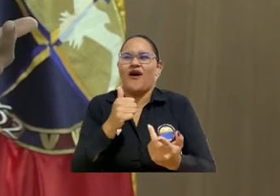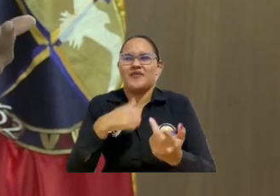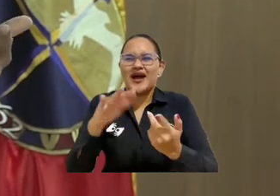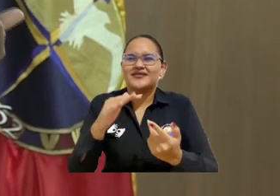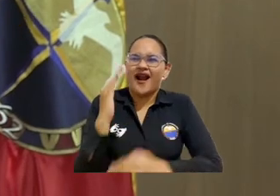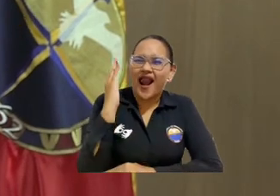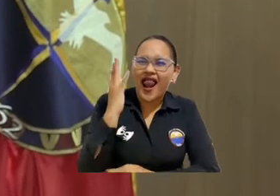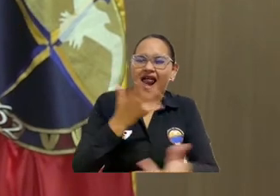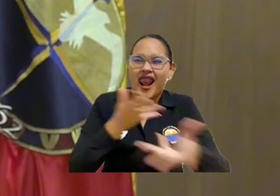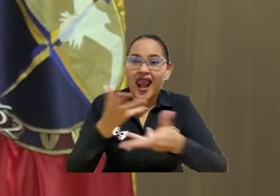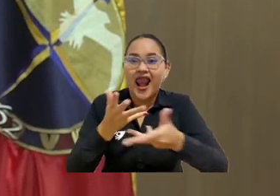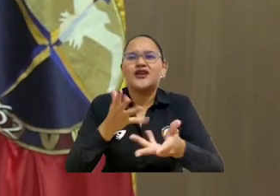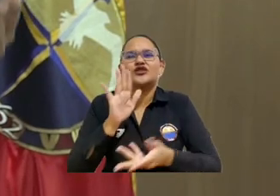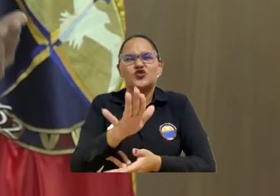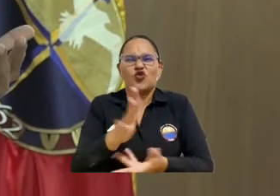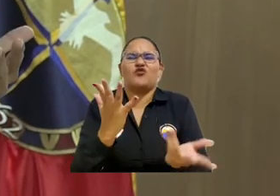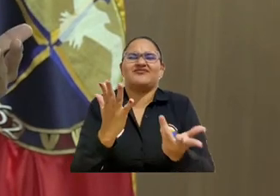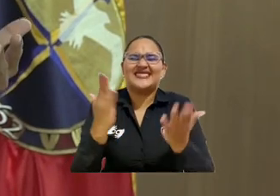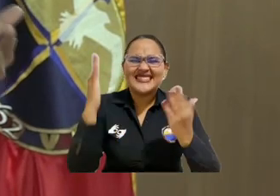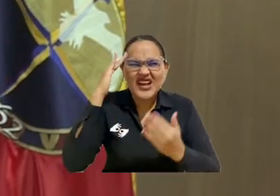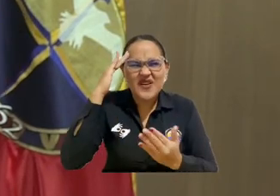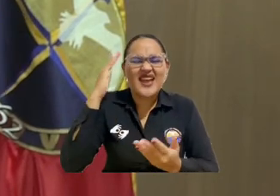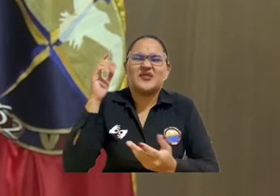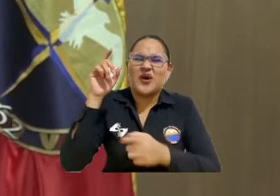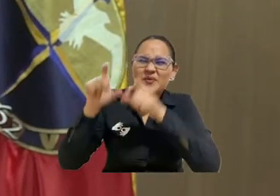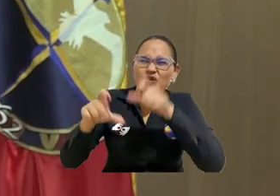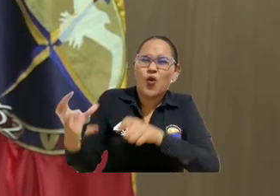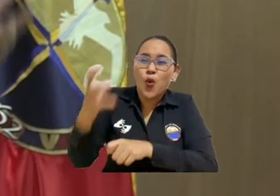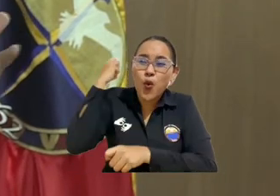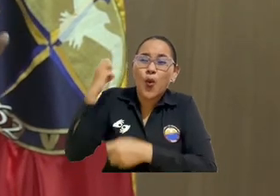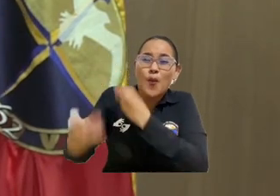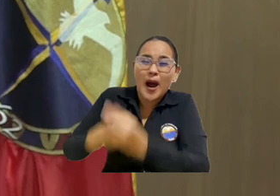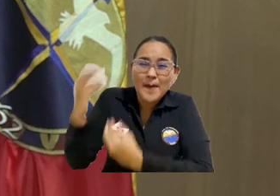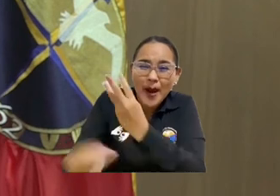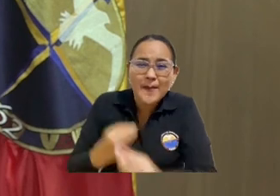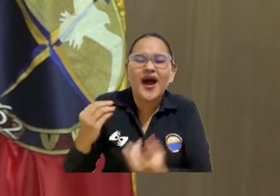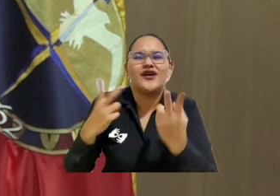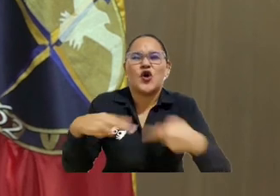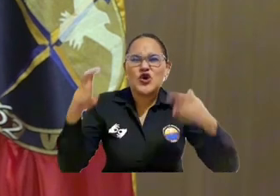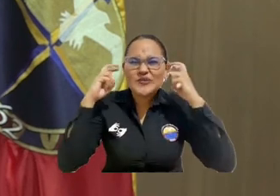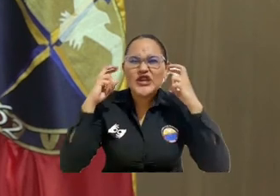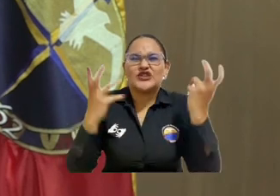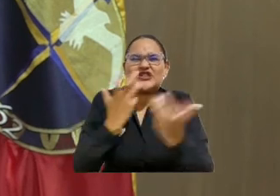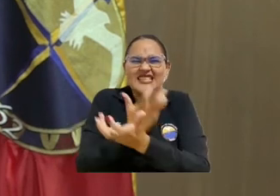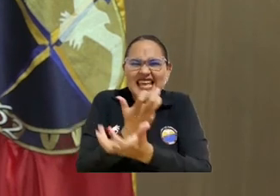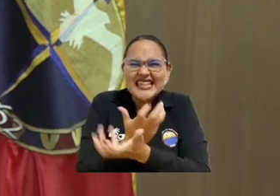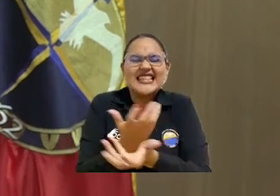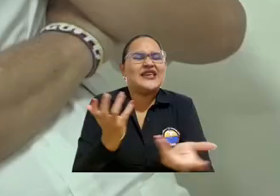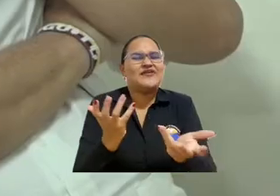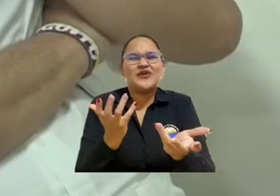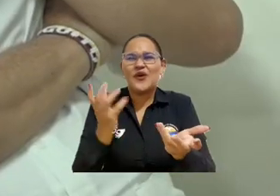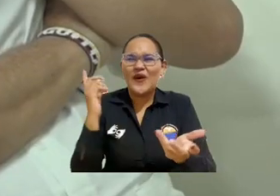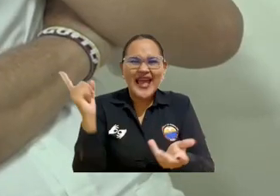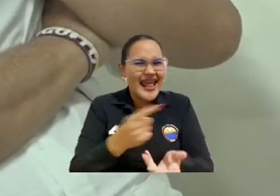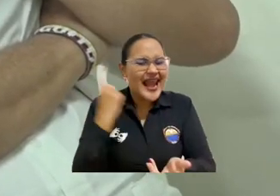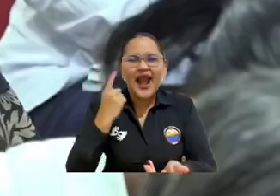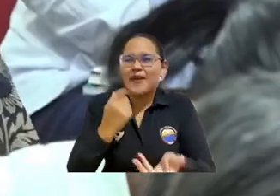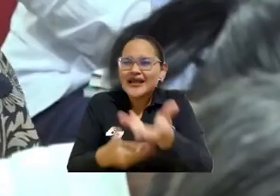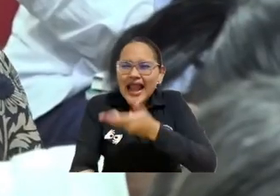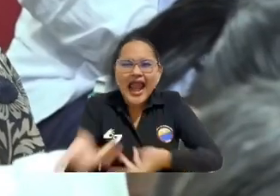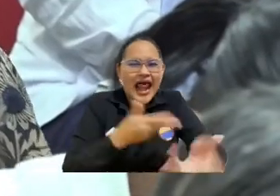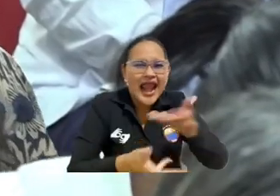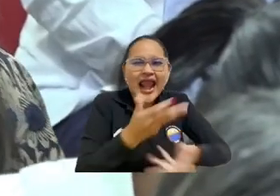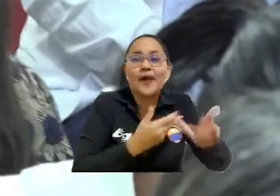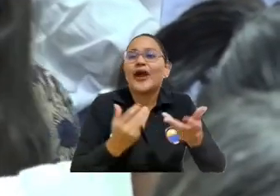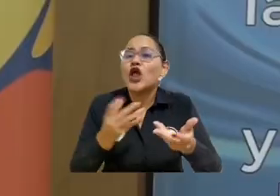las políticas públicas los saberes de las comunidades y el conocimiento científico para entre todos construir y